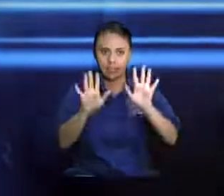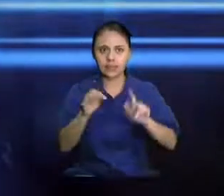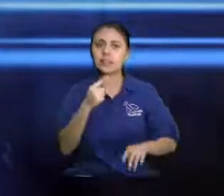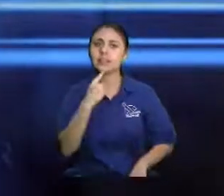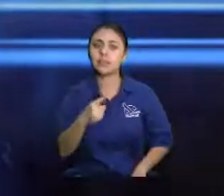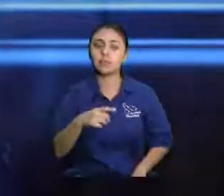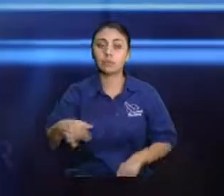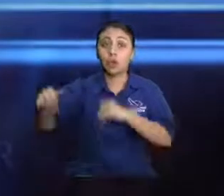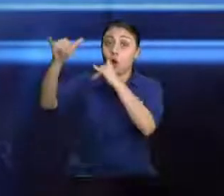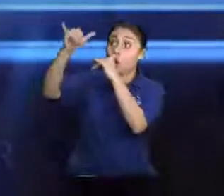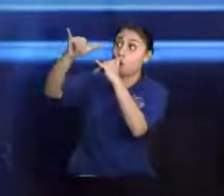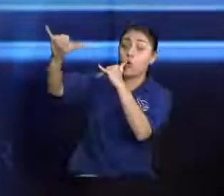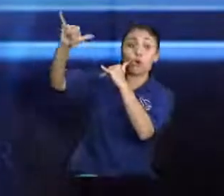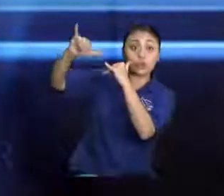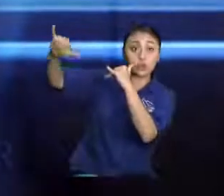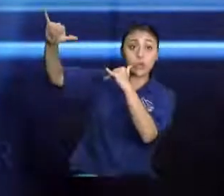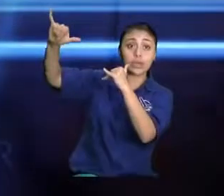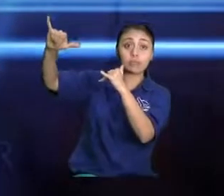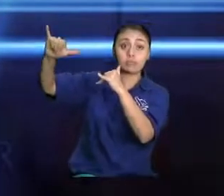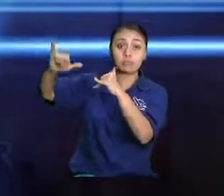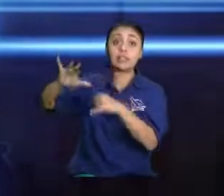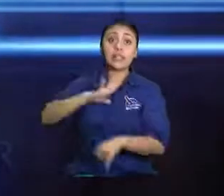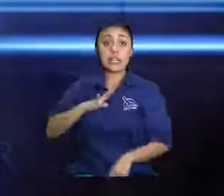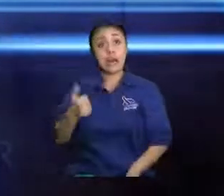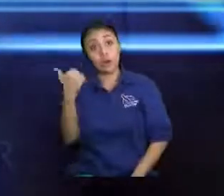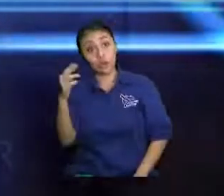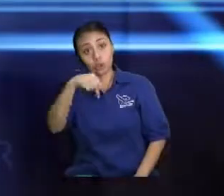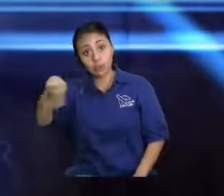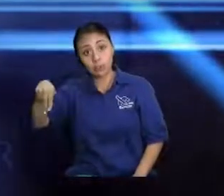Digamos, Josué también se llamaba Oseas.